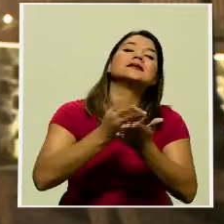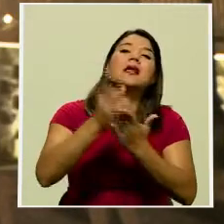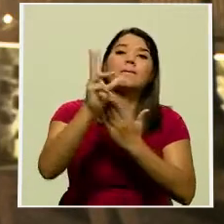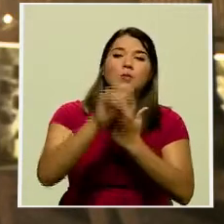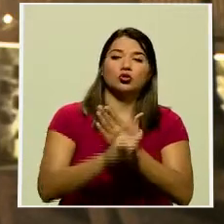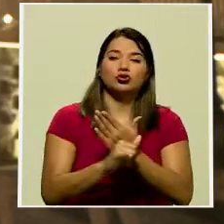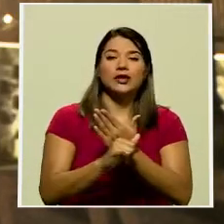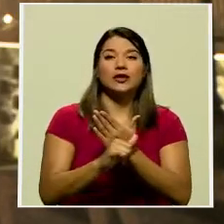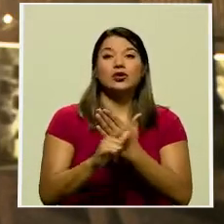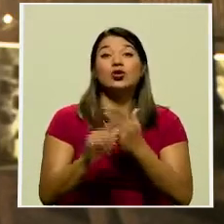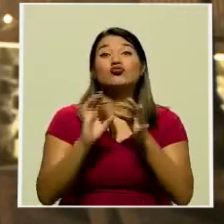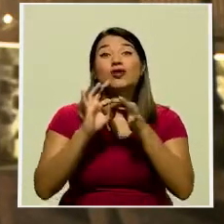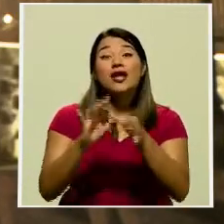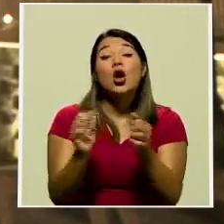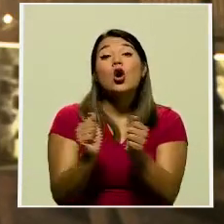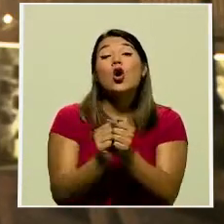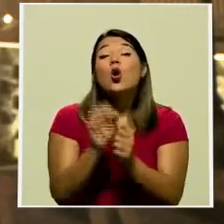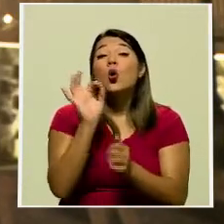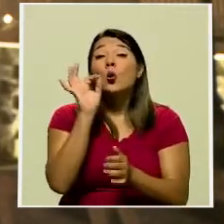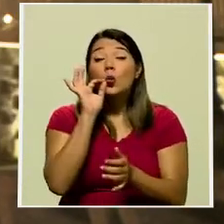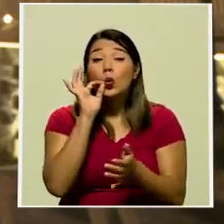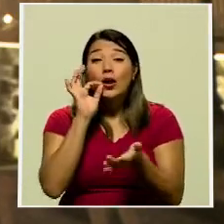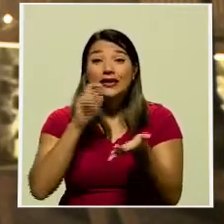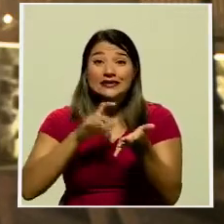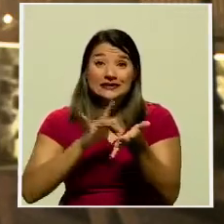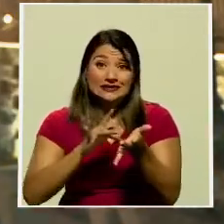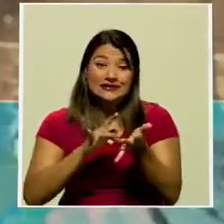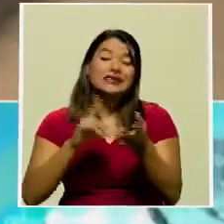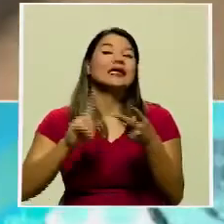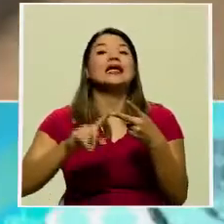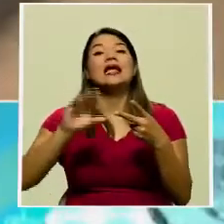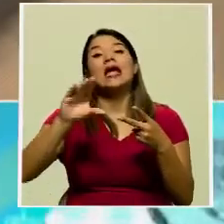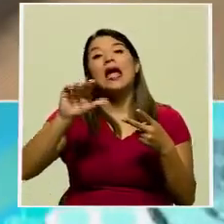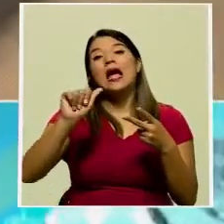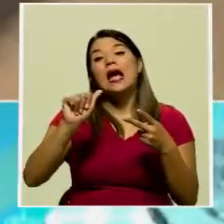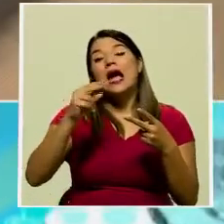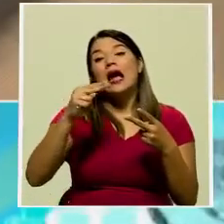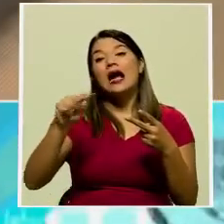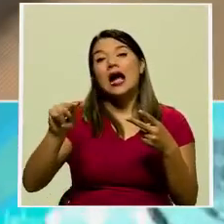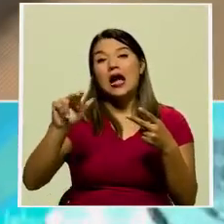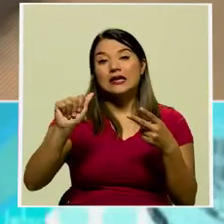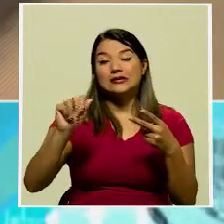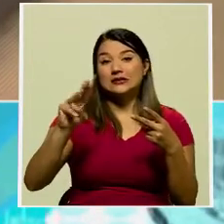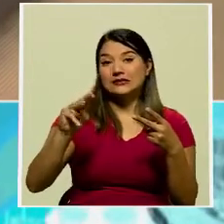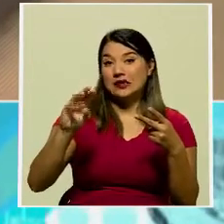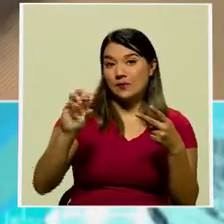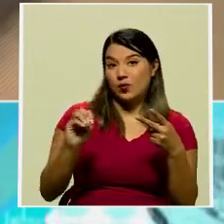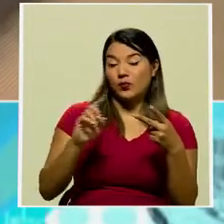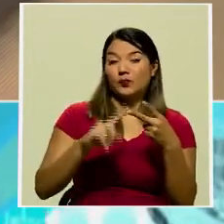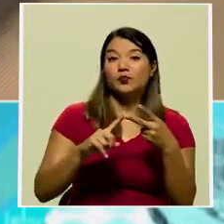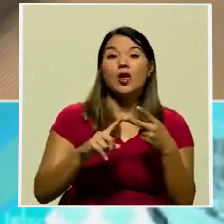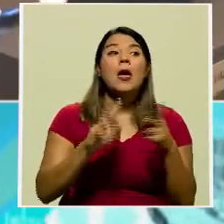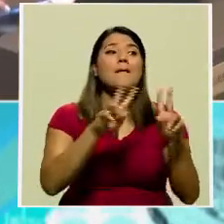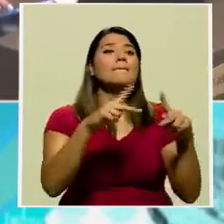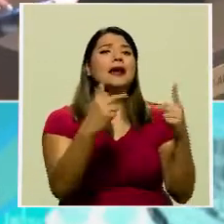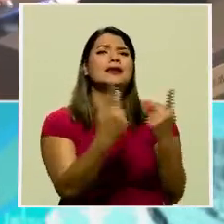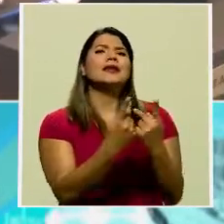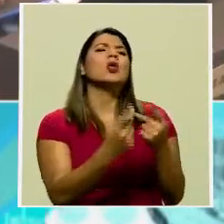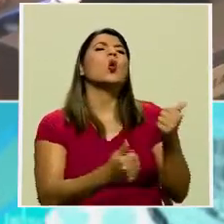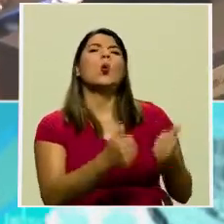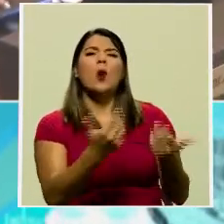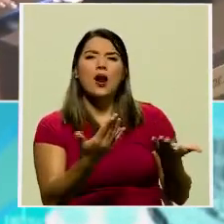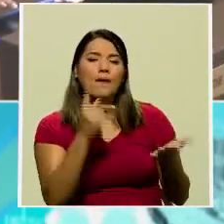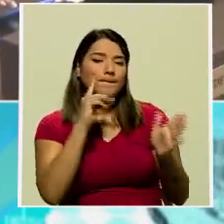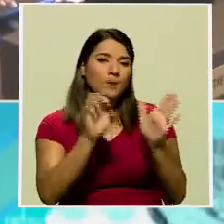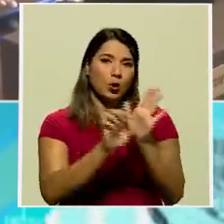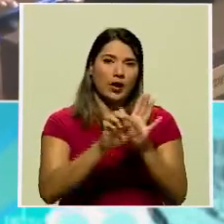proyecto del cannabis industrial y del cáñamo industrial, y el cannabis medicinal. Fracciones como la Unidad Social